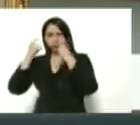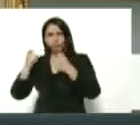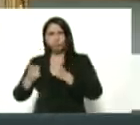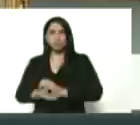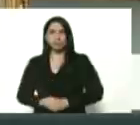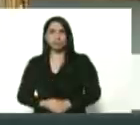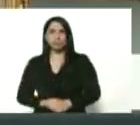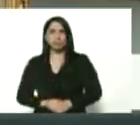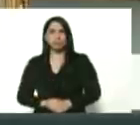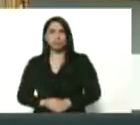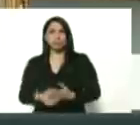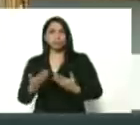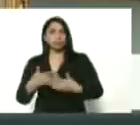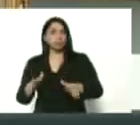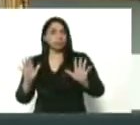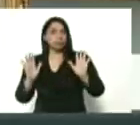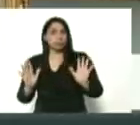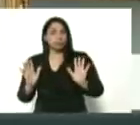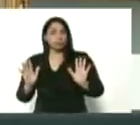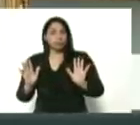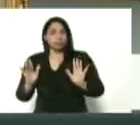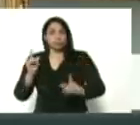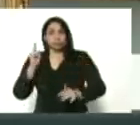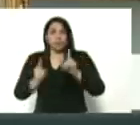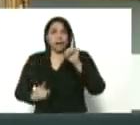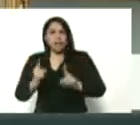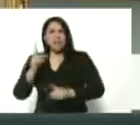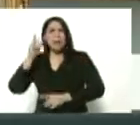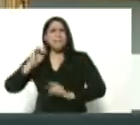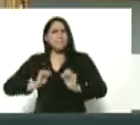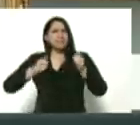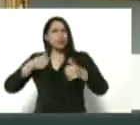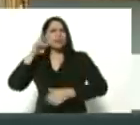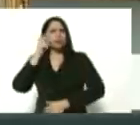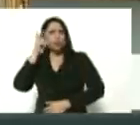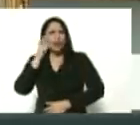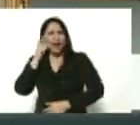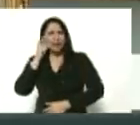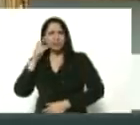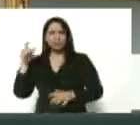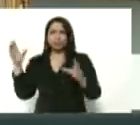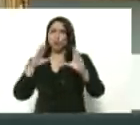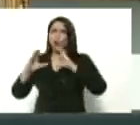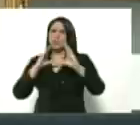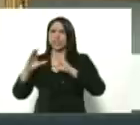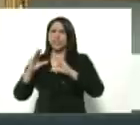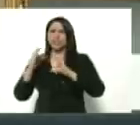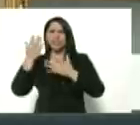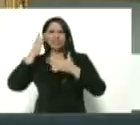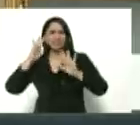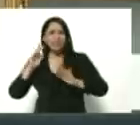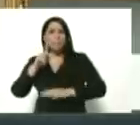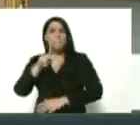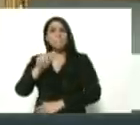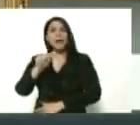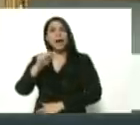que particularmente iban para alguien que empezó a sonar en los medios colombianos, un tal alias Pantera.